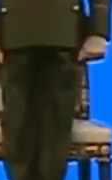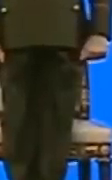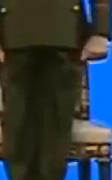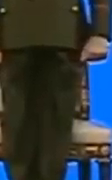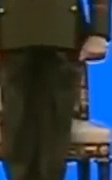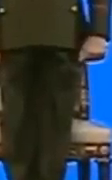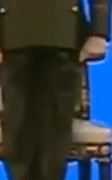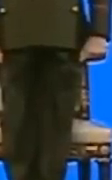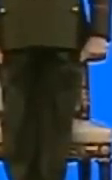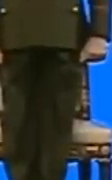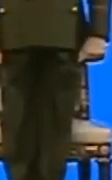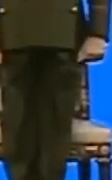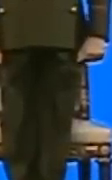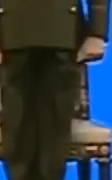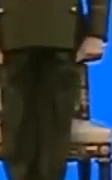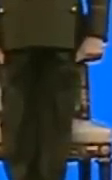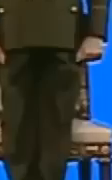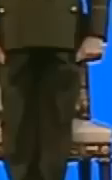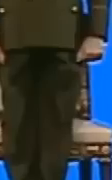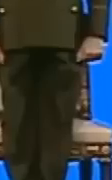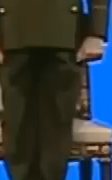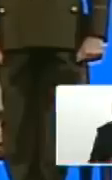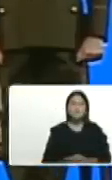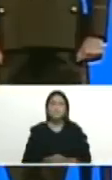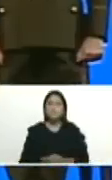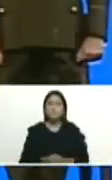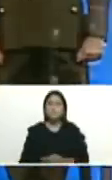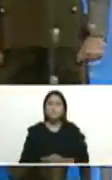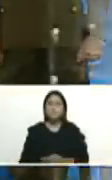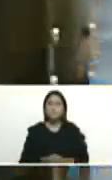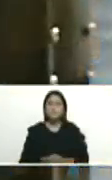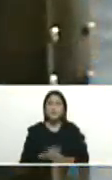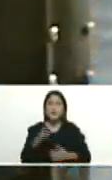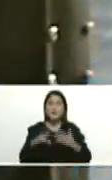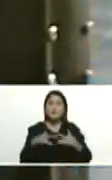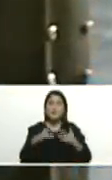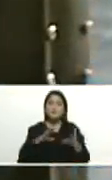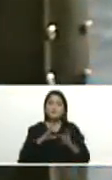Presidencial y a la Dirección General de Contraintendencia Militar ha concluido.